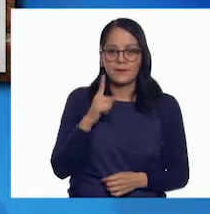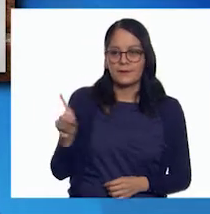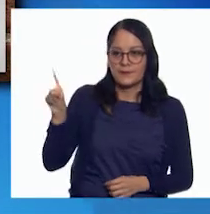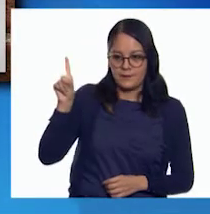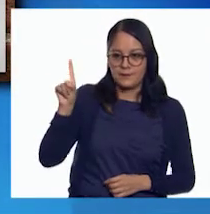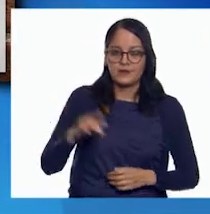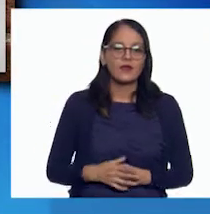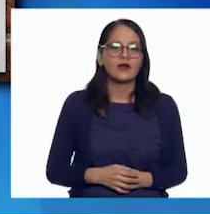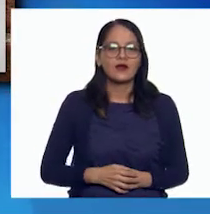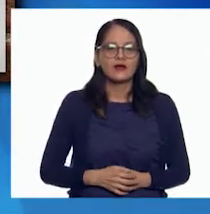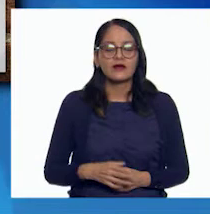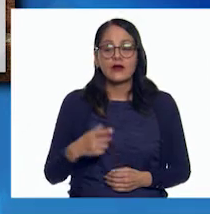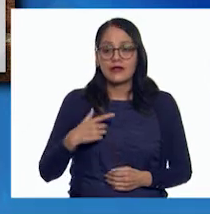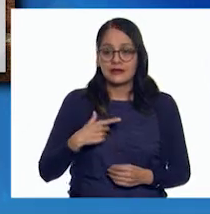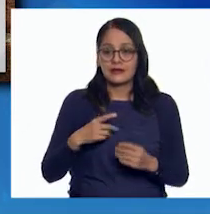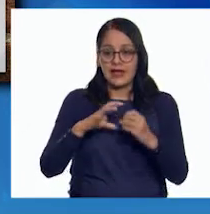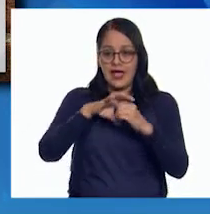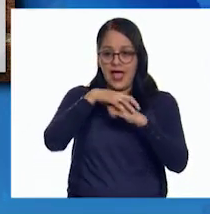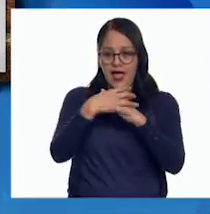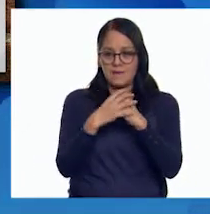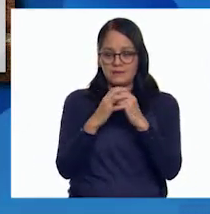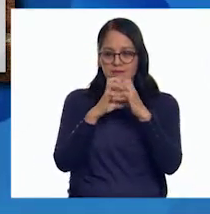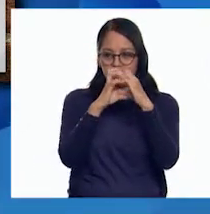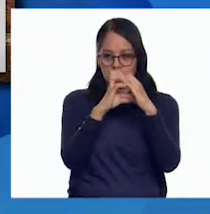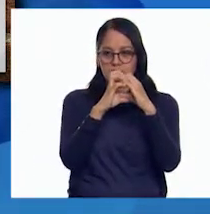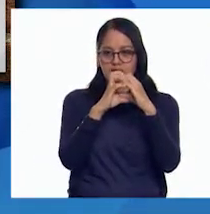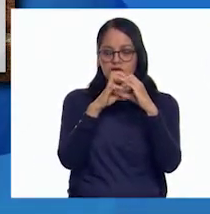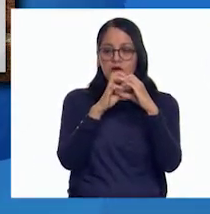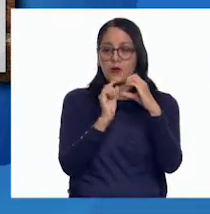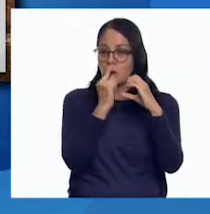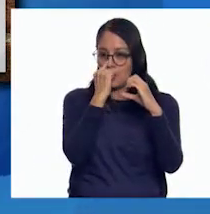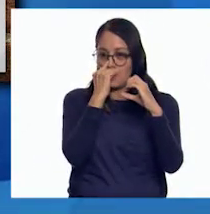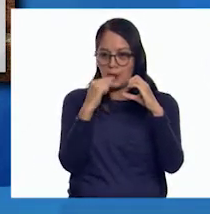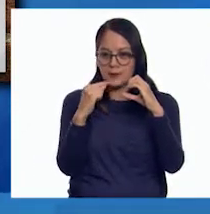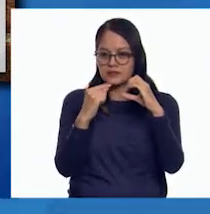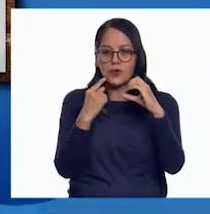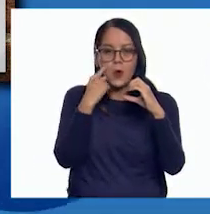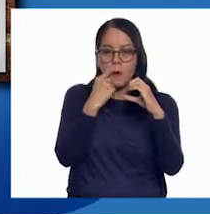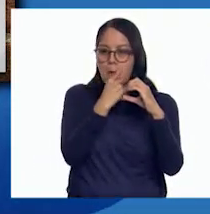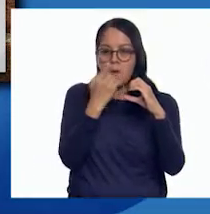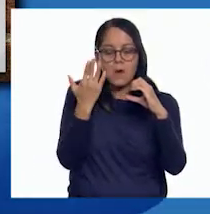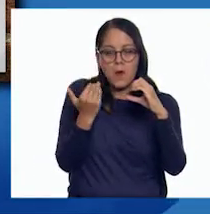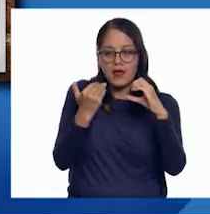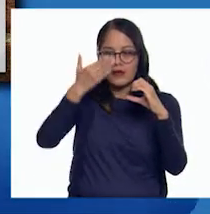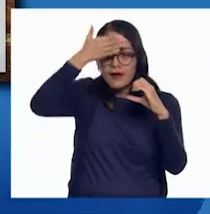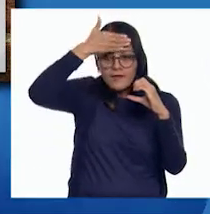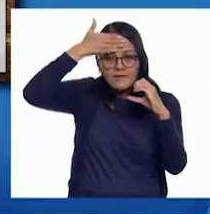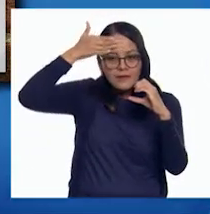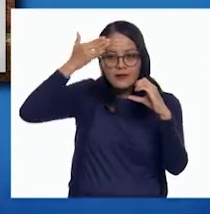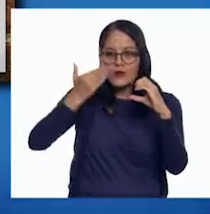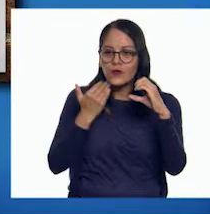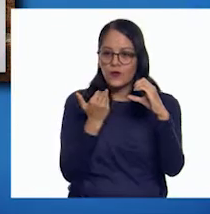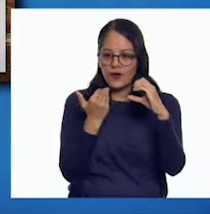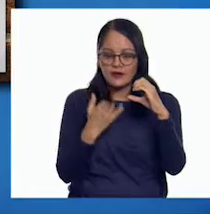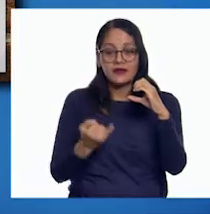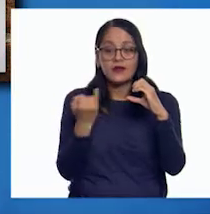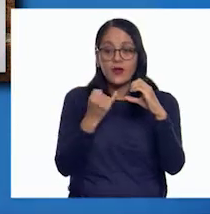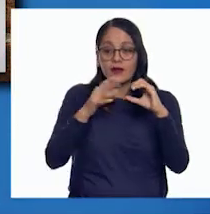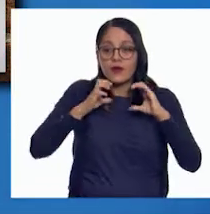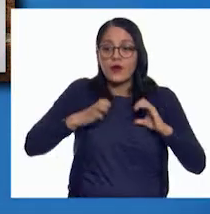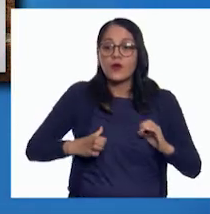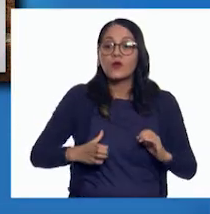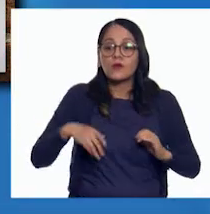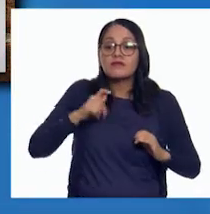así. Tengo cabeza redonda, sin nariz ni ojos. Ni frente. Mi cuerpo se